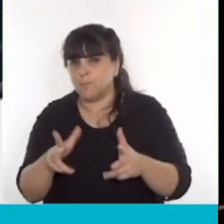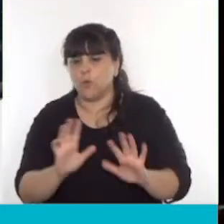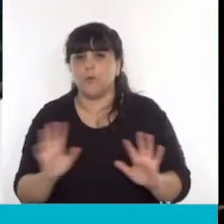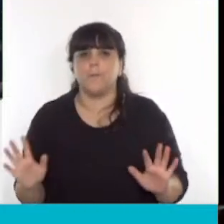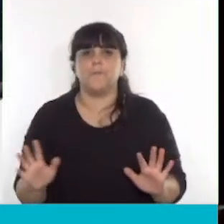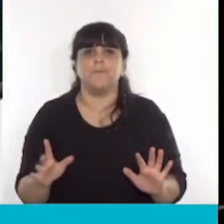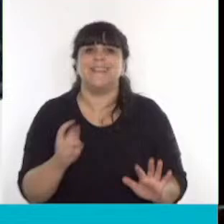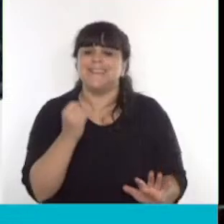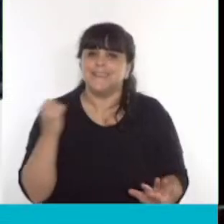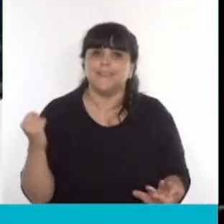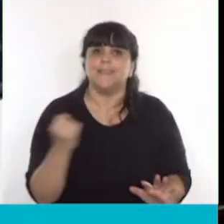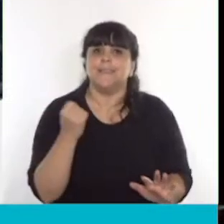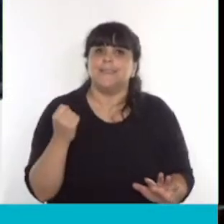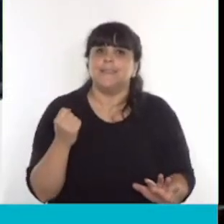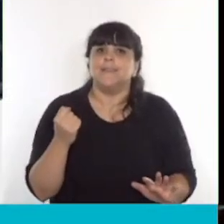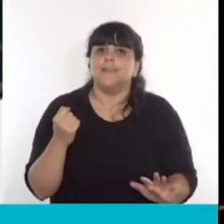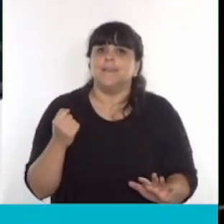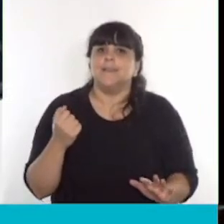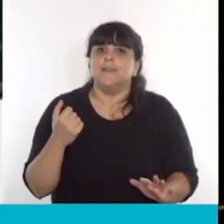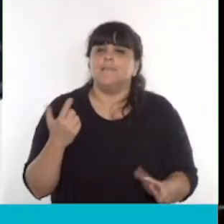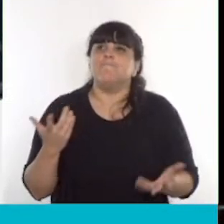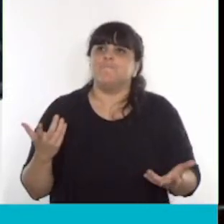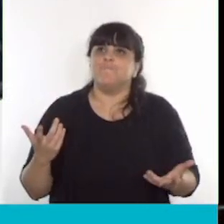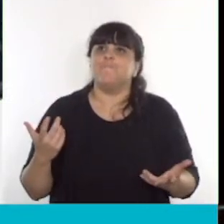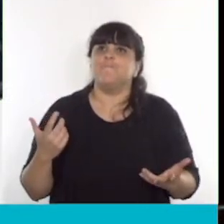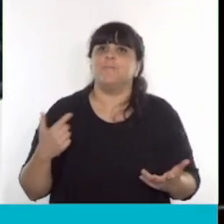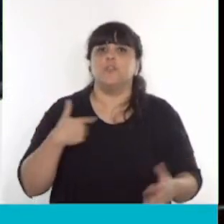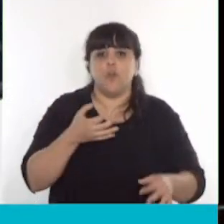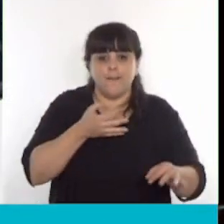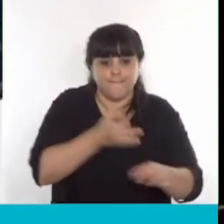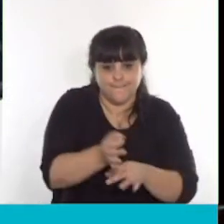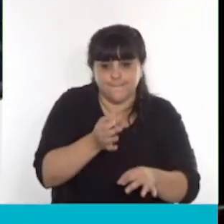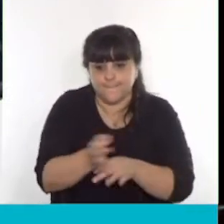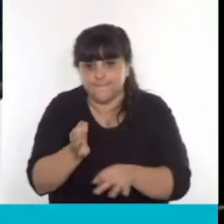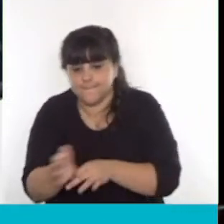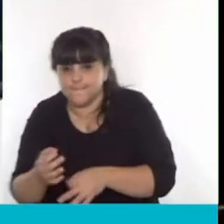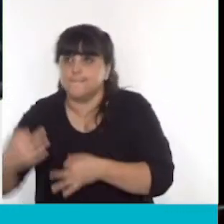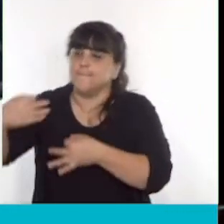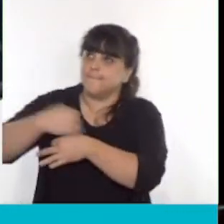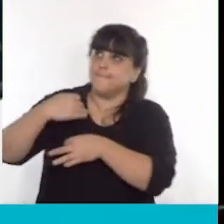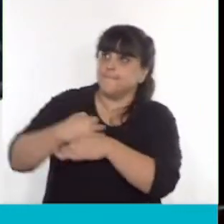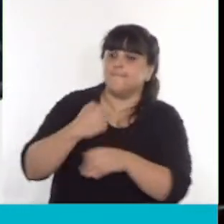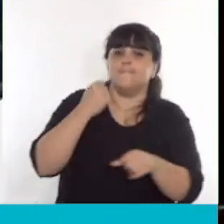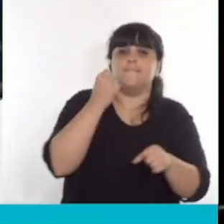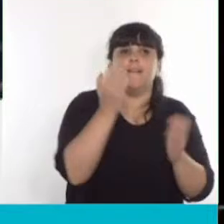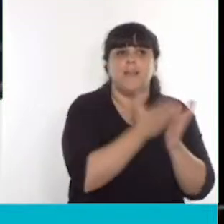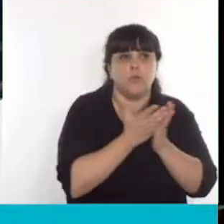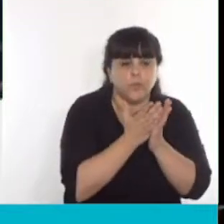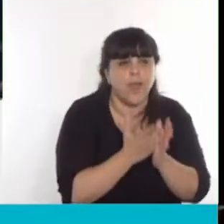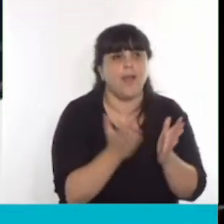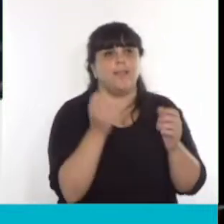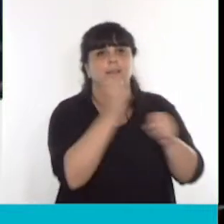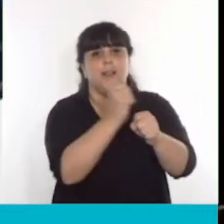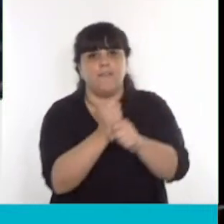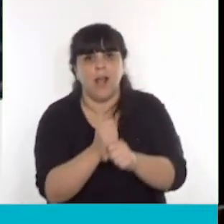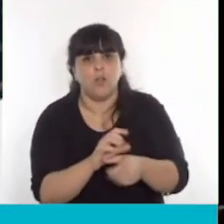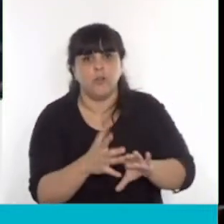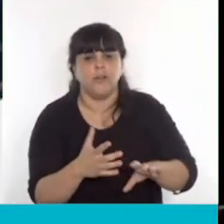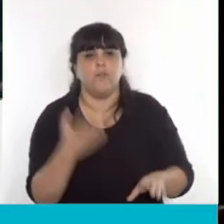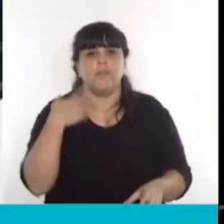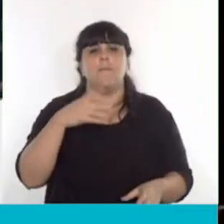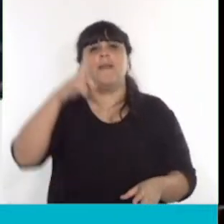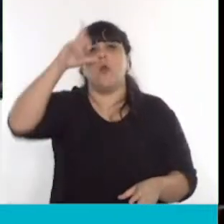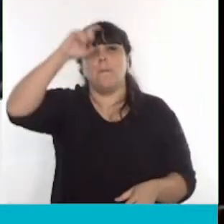importante mostrar el contraste de estas enseñanzas que nos han dado estudiantes, trabajadores, los trabajadores del Hospital Bonaparte,